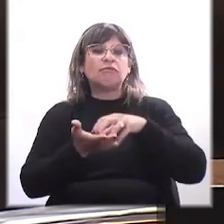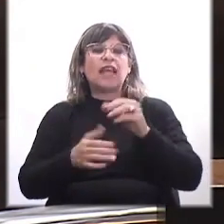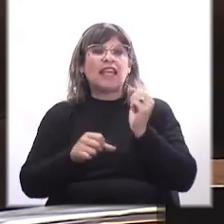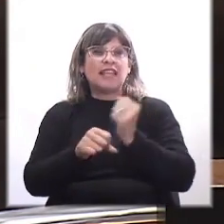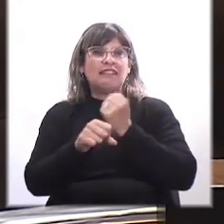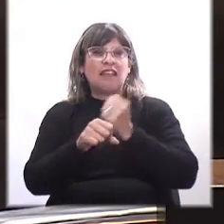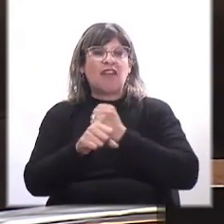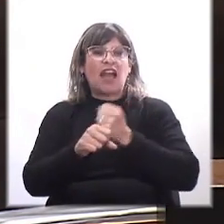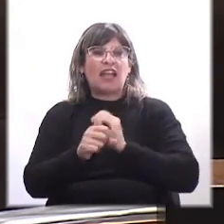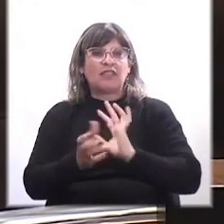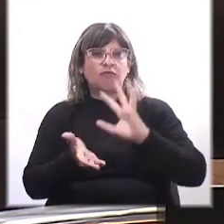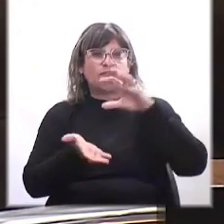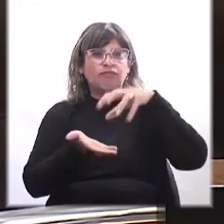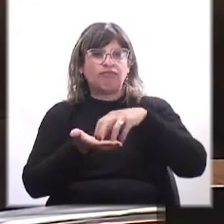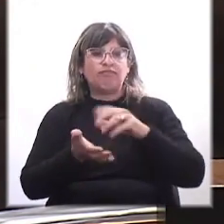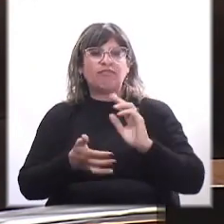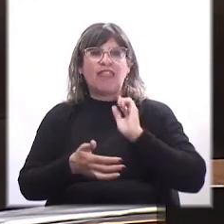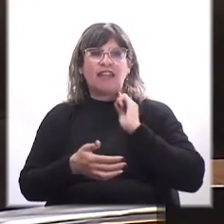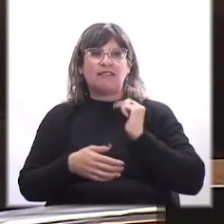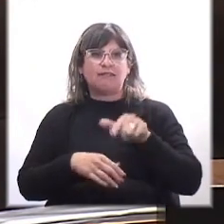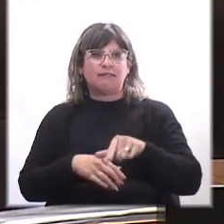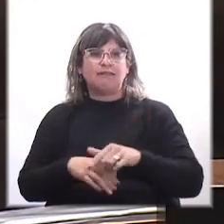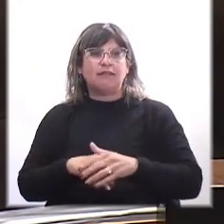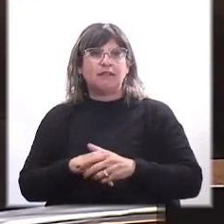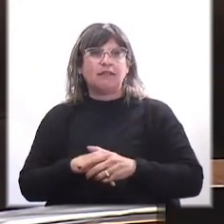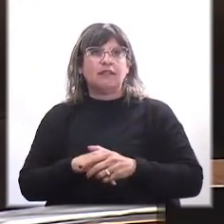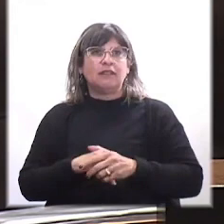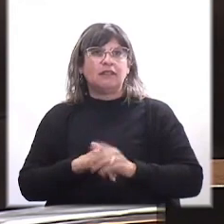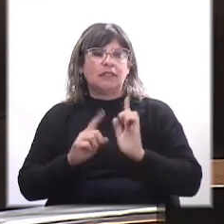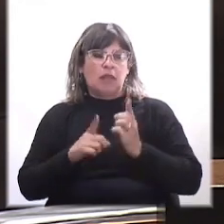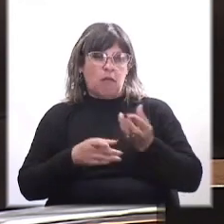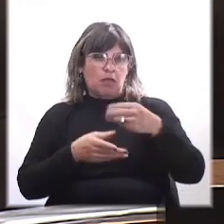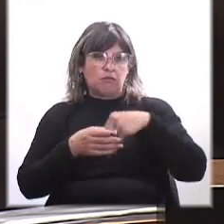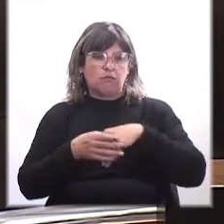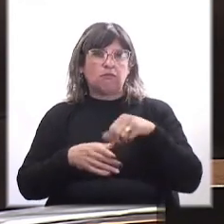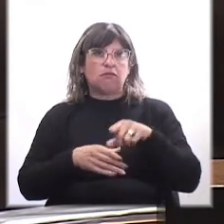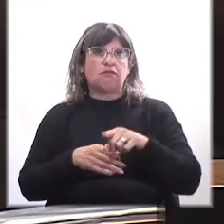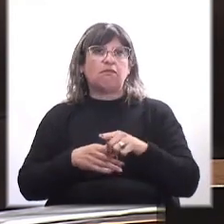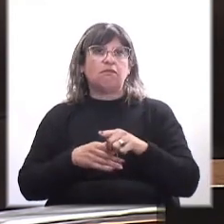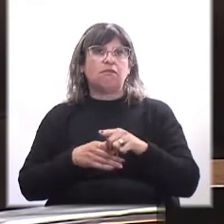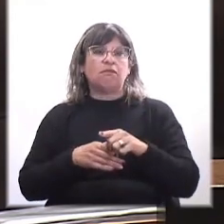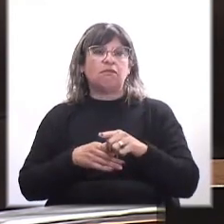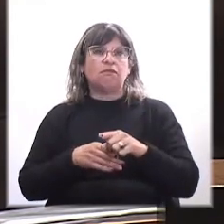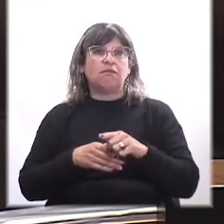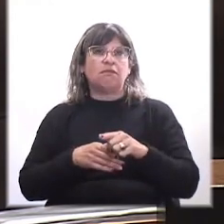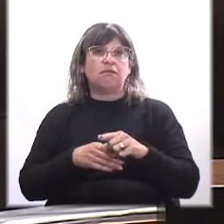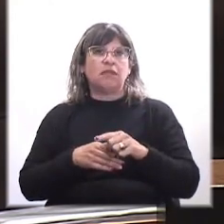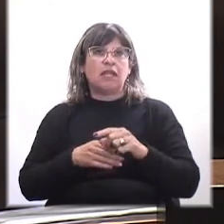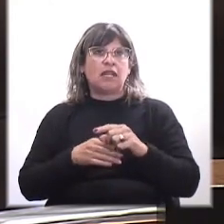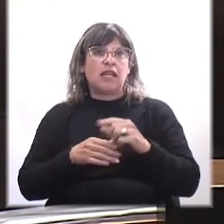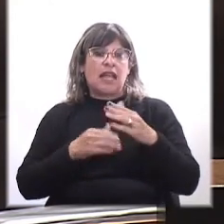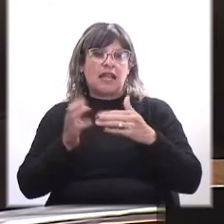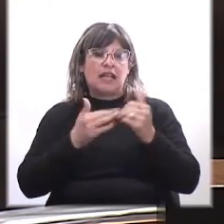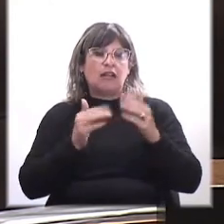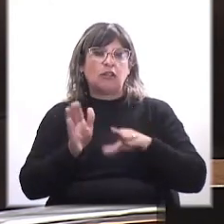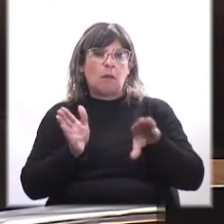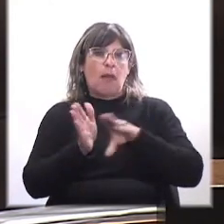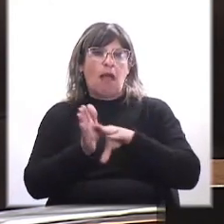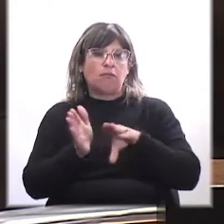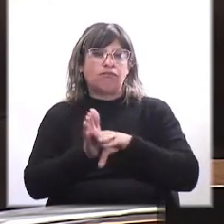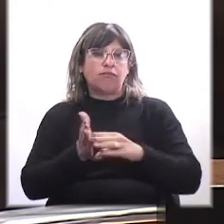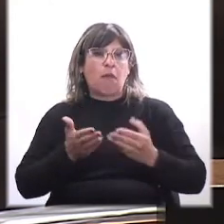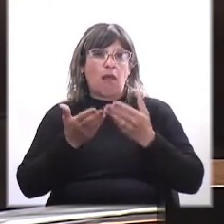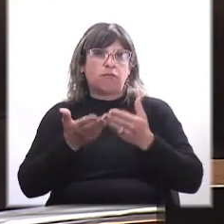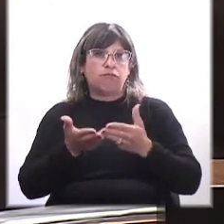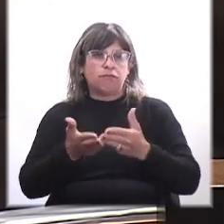la terminal regasificadora, incluyendo esto las obras portuarias para el dragado.